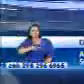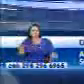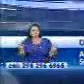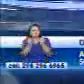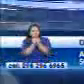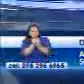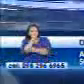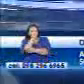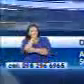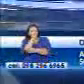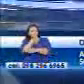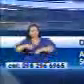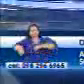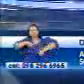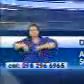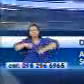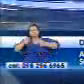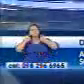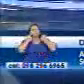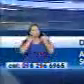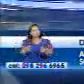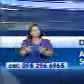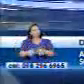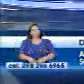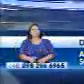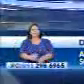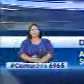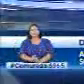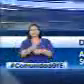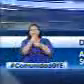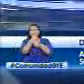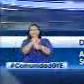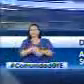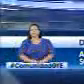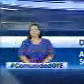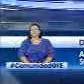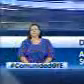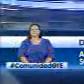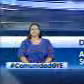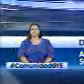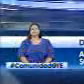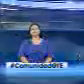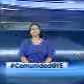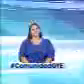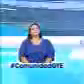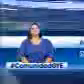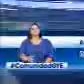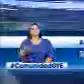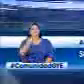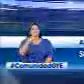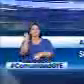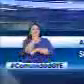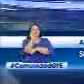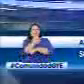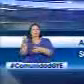punto para qué Para lo que es la seguridad tanto an arte y delincuencial así como también para lo que es transitar o por lo